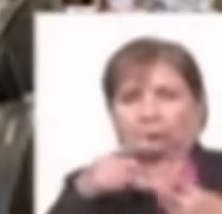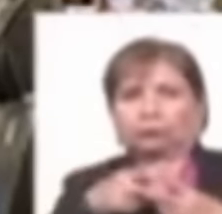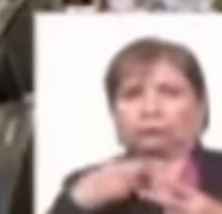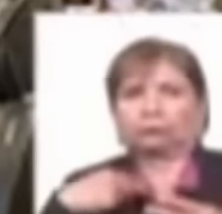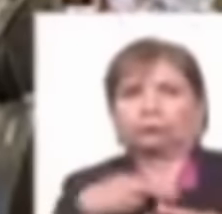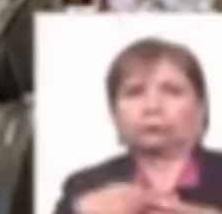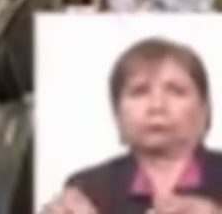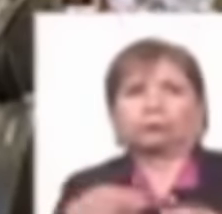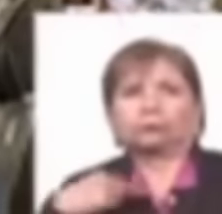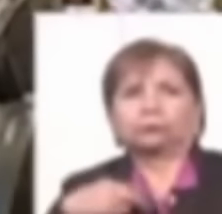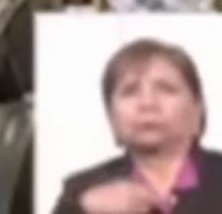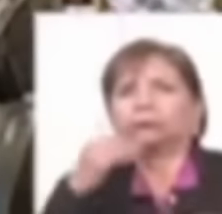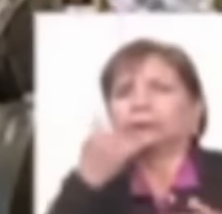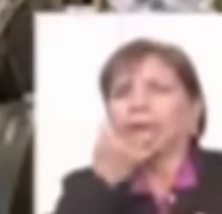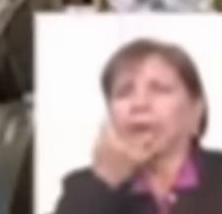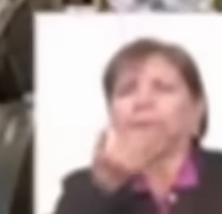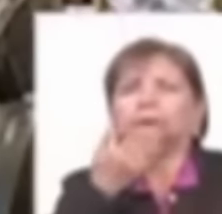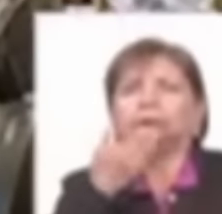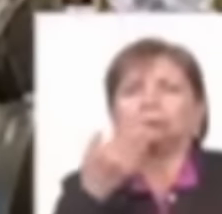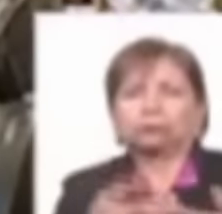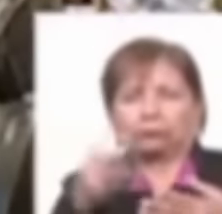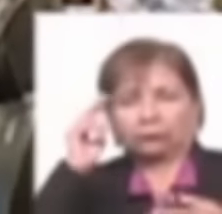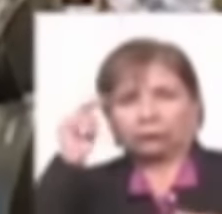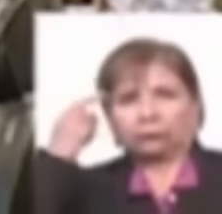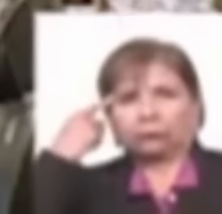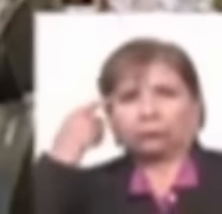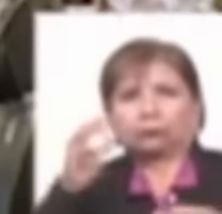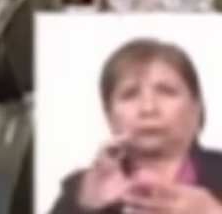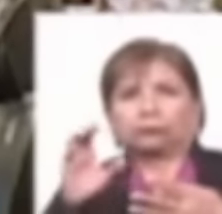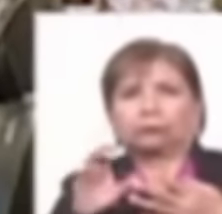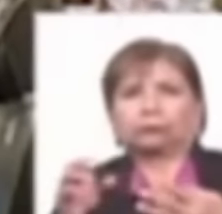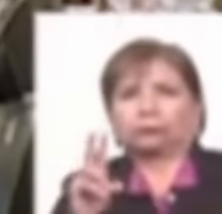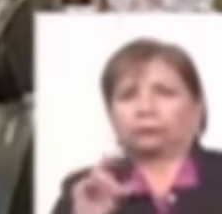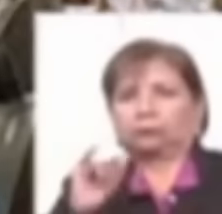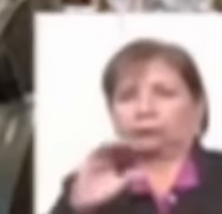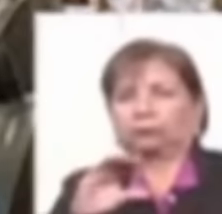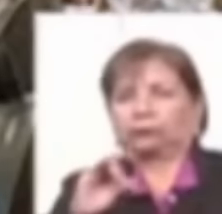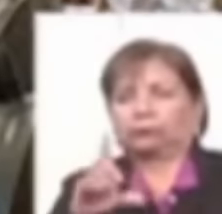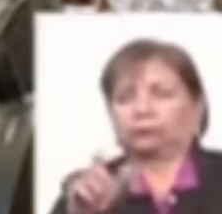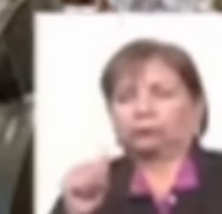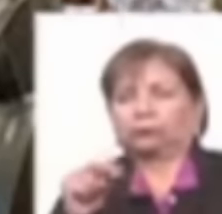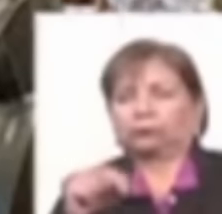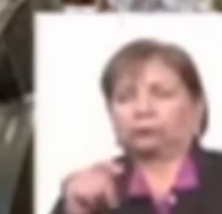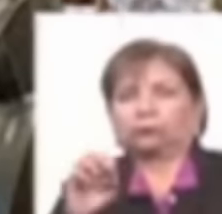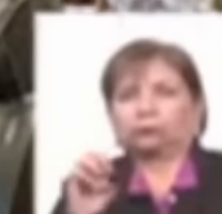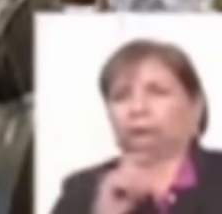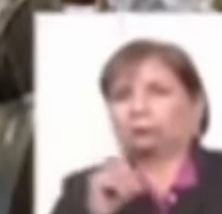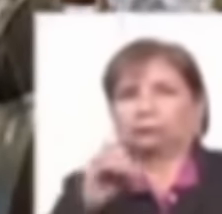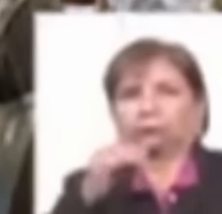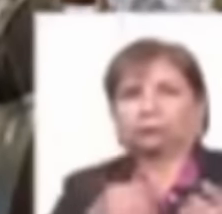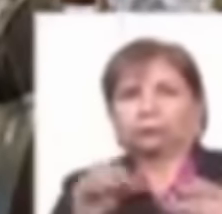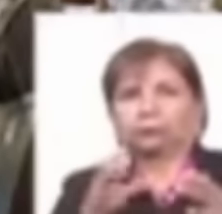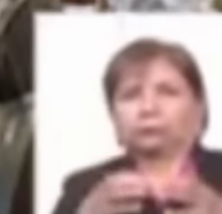Somos nosotros quienes realmente generamos interpretaciones con carácter vinculante. Y no es finalmente la